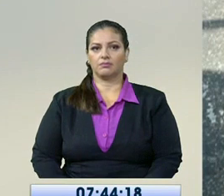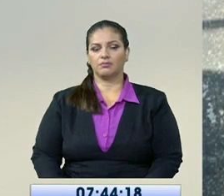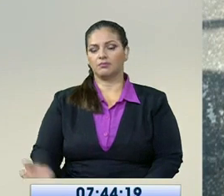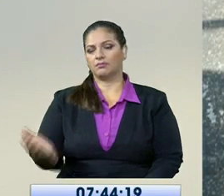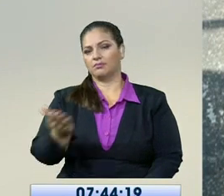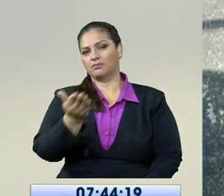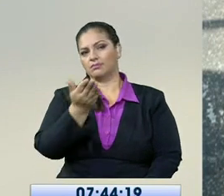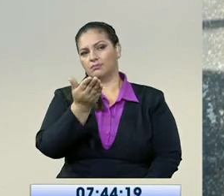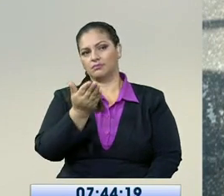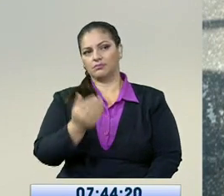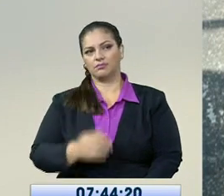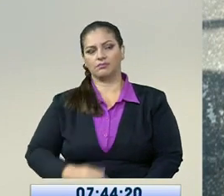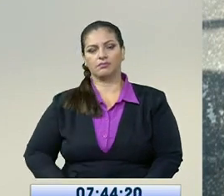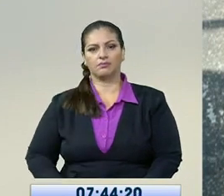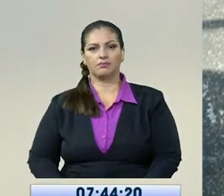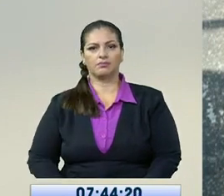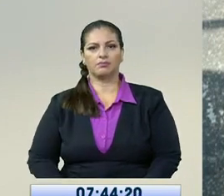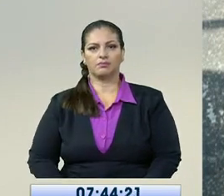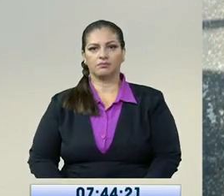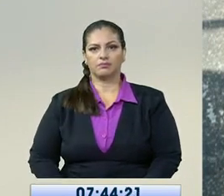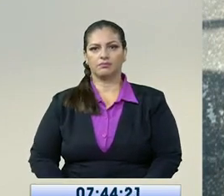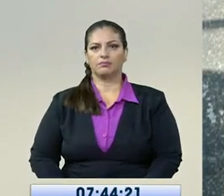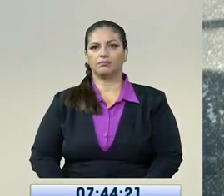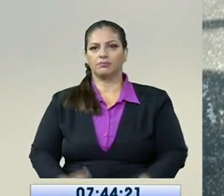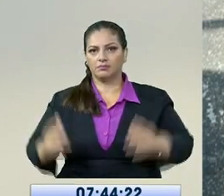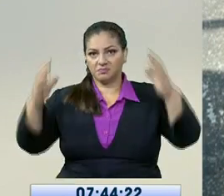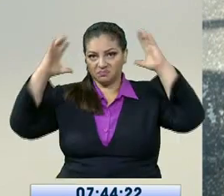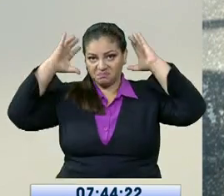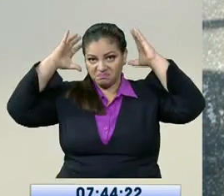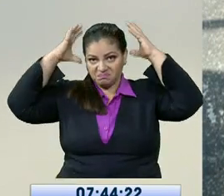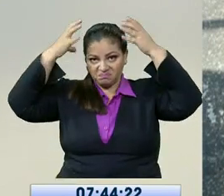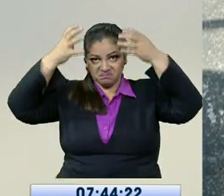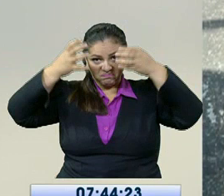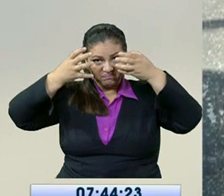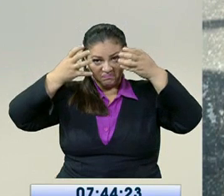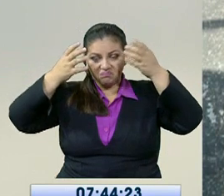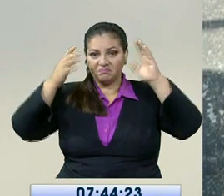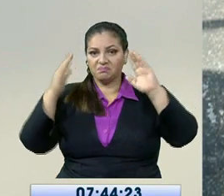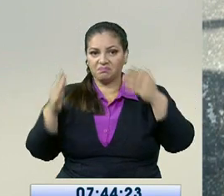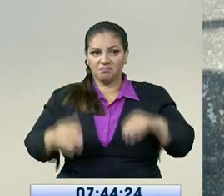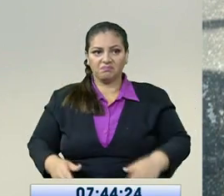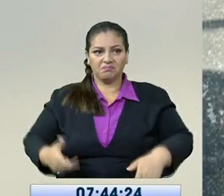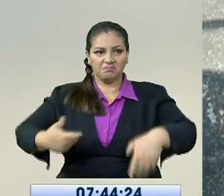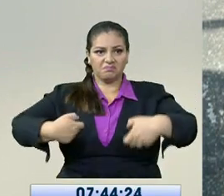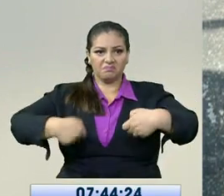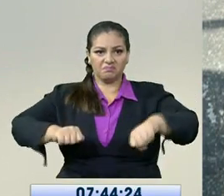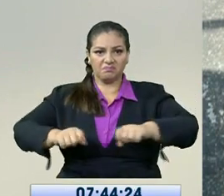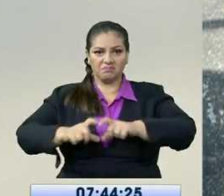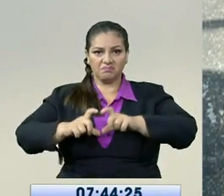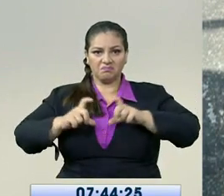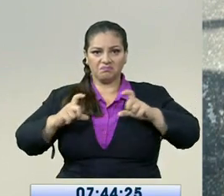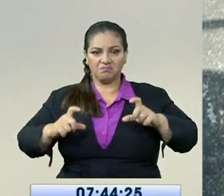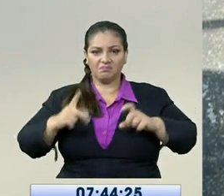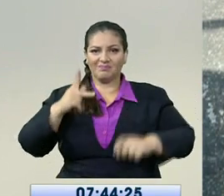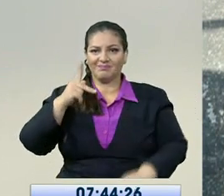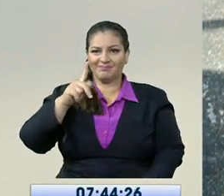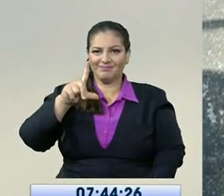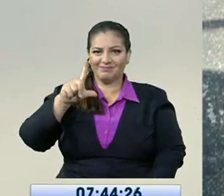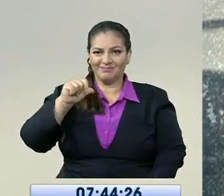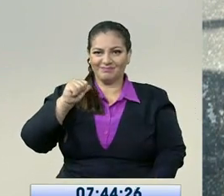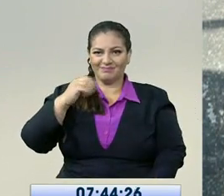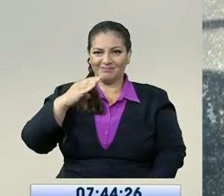también. Fresquita, a ver, otra más. Sin casco, sin placa. ¡Ah, qué caray! Ajá. Aquí